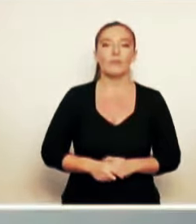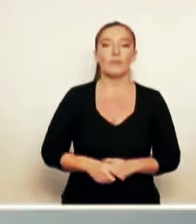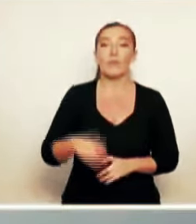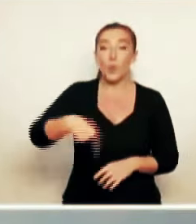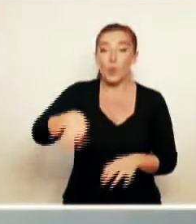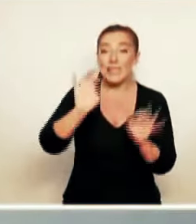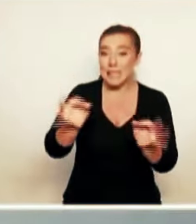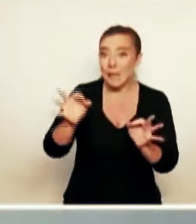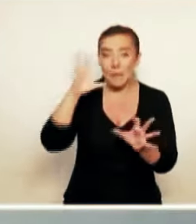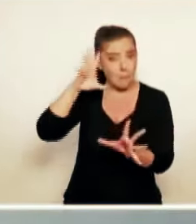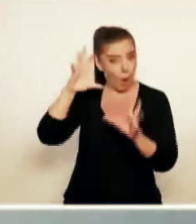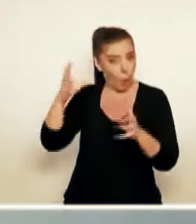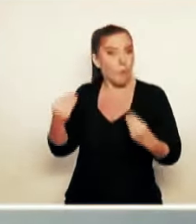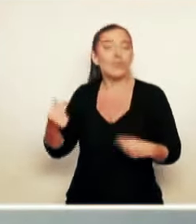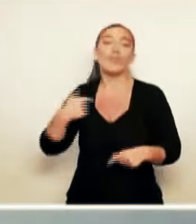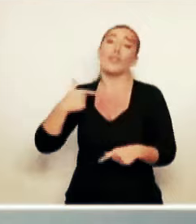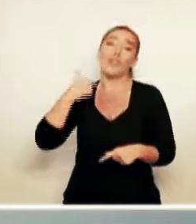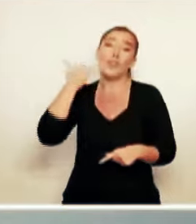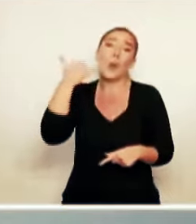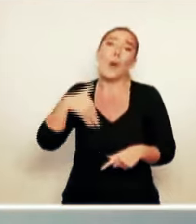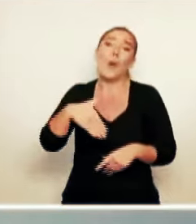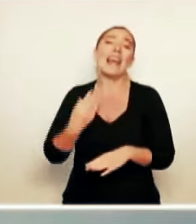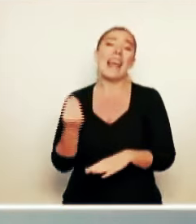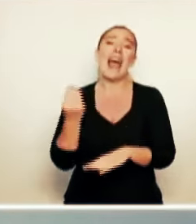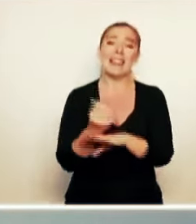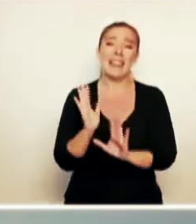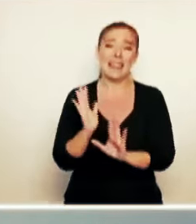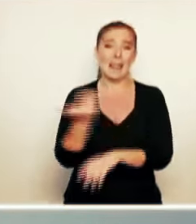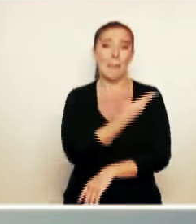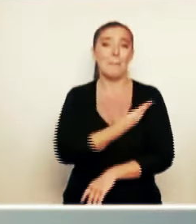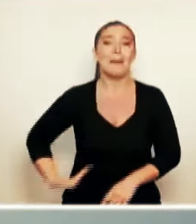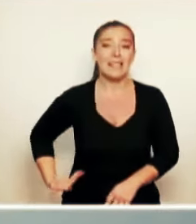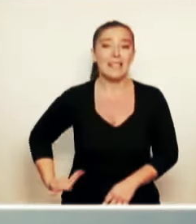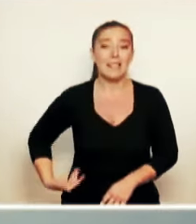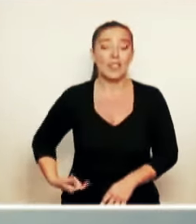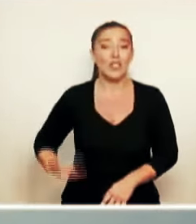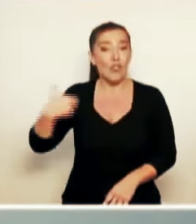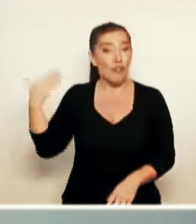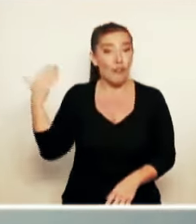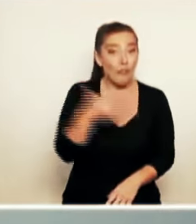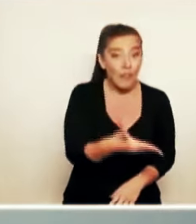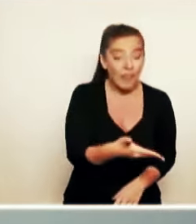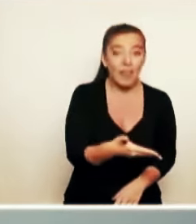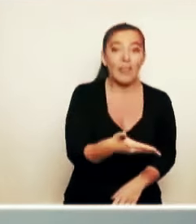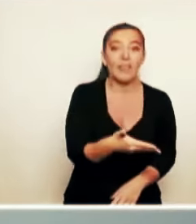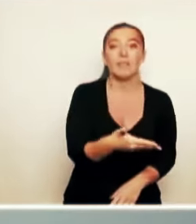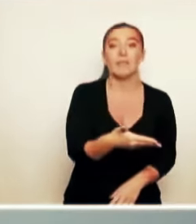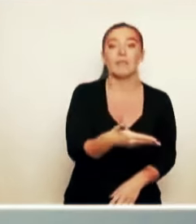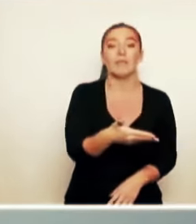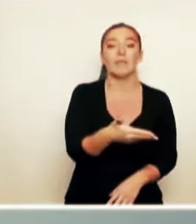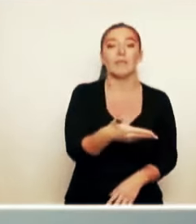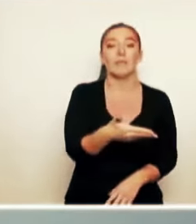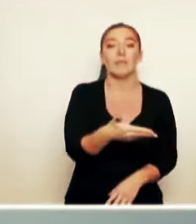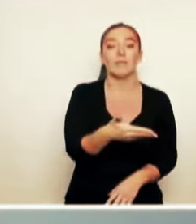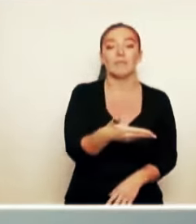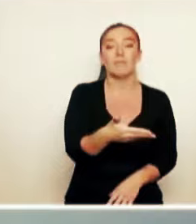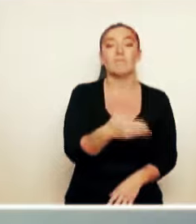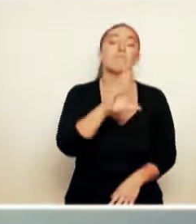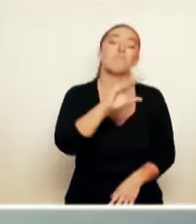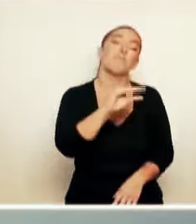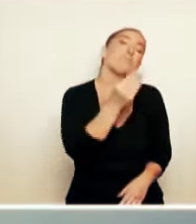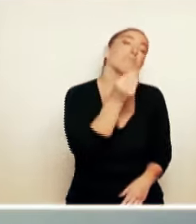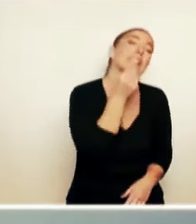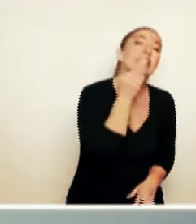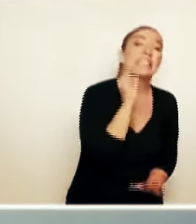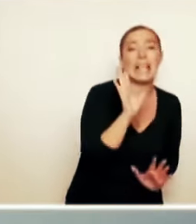¿Saben por qué me acuerdo? Porque yo era candidata a presidenta y fui a una cena,